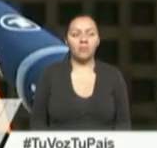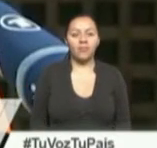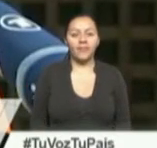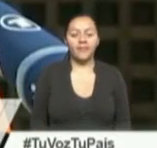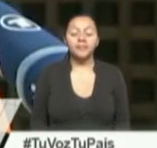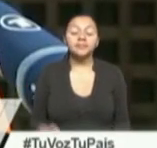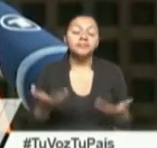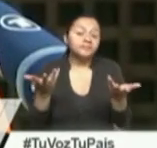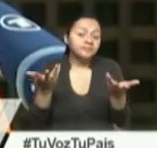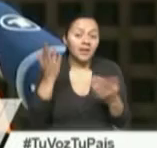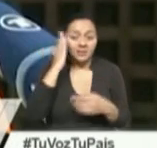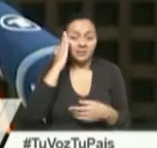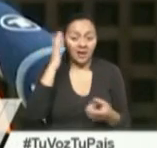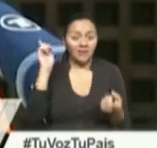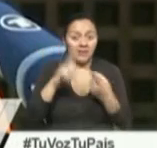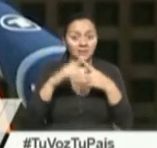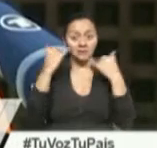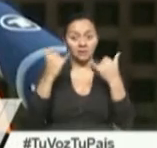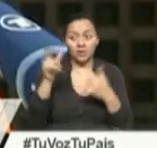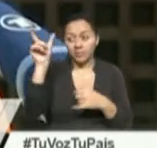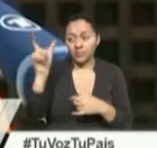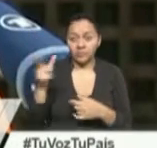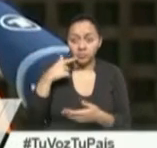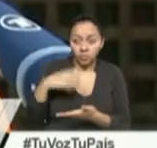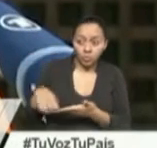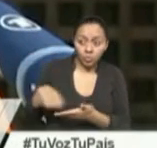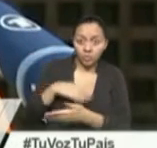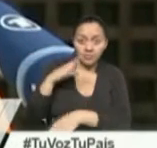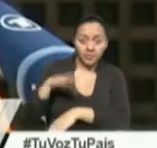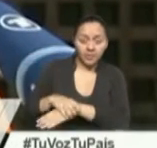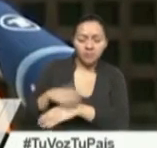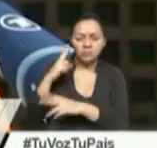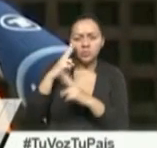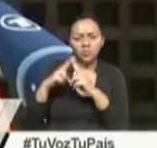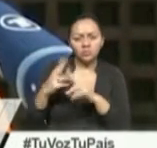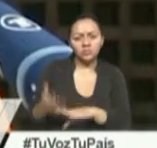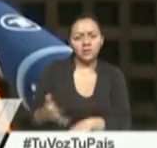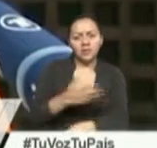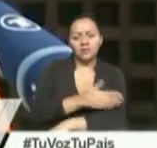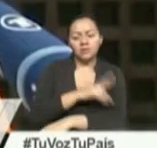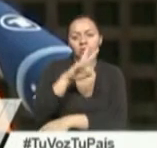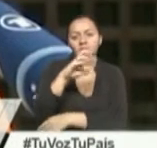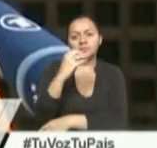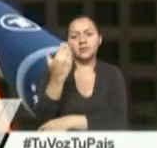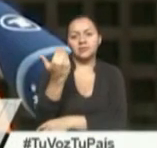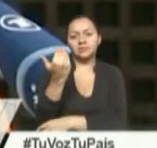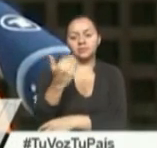Por lo que sabemos de momento, este sospechoso y Yannis Amri se conocían desde finales de